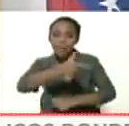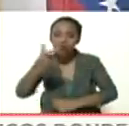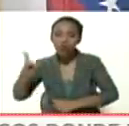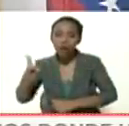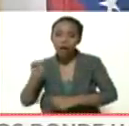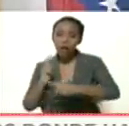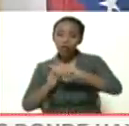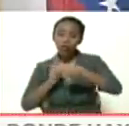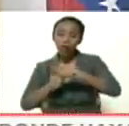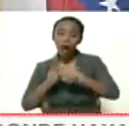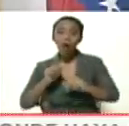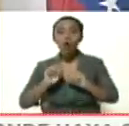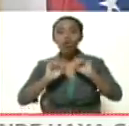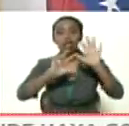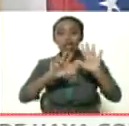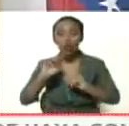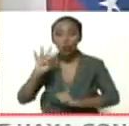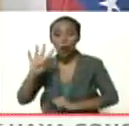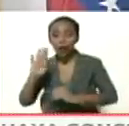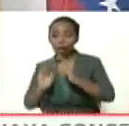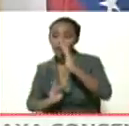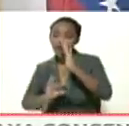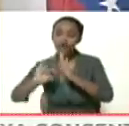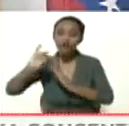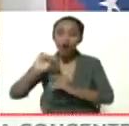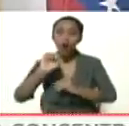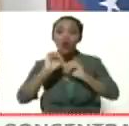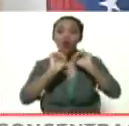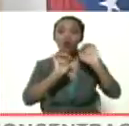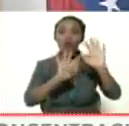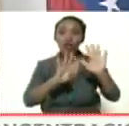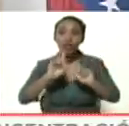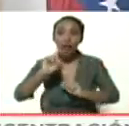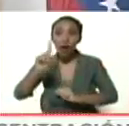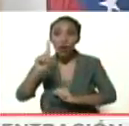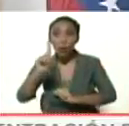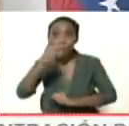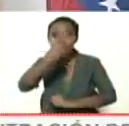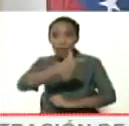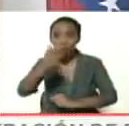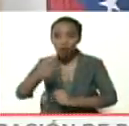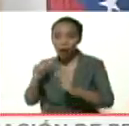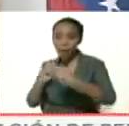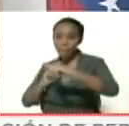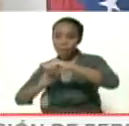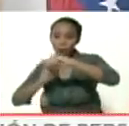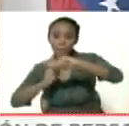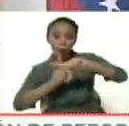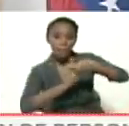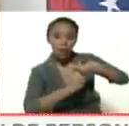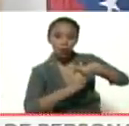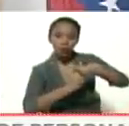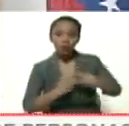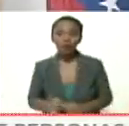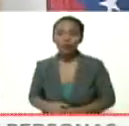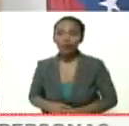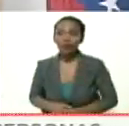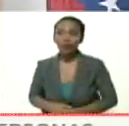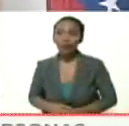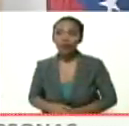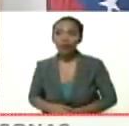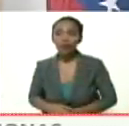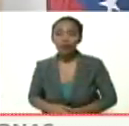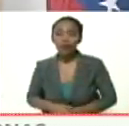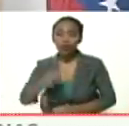a los 84 que ya teníamos y llegamos a 91 casos detectados, ¿no? Afortunadamente